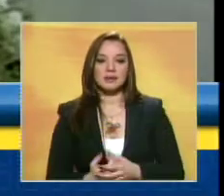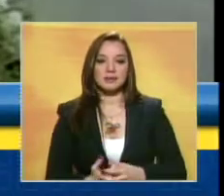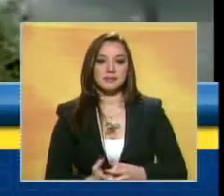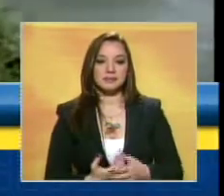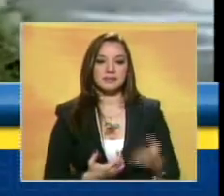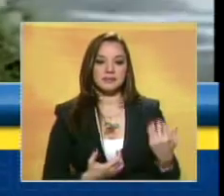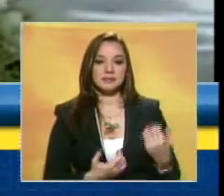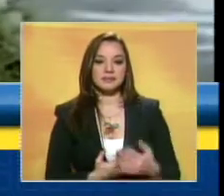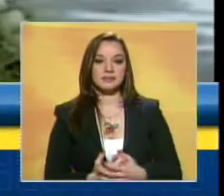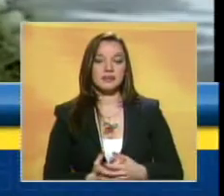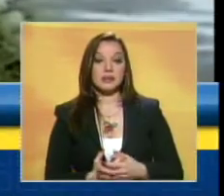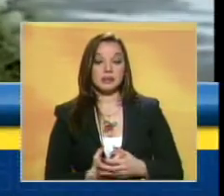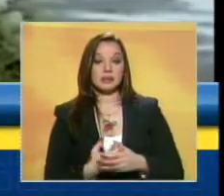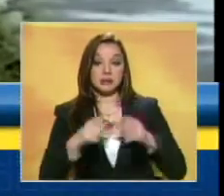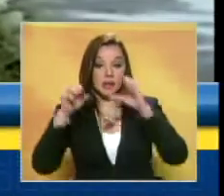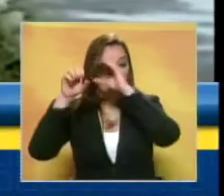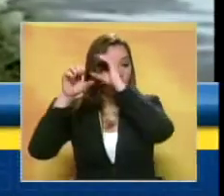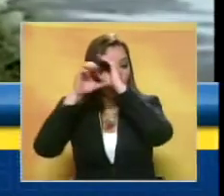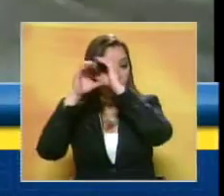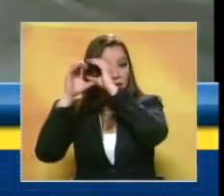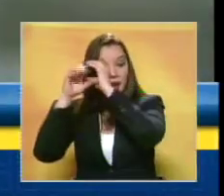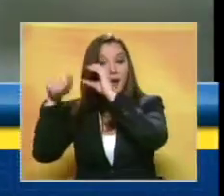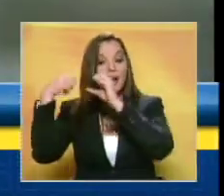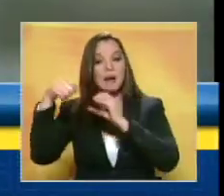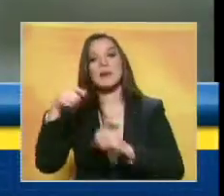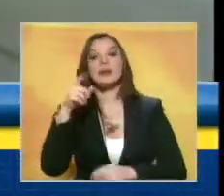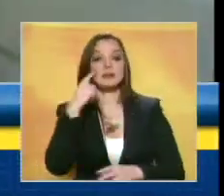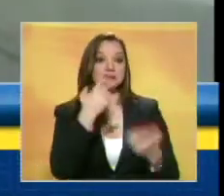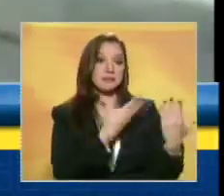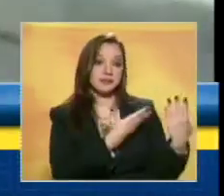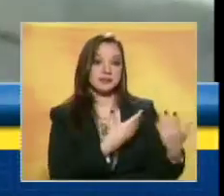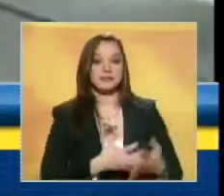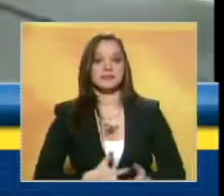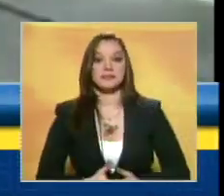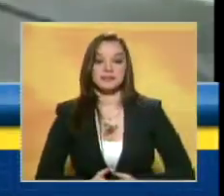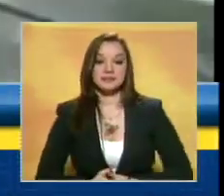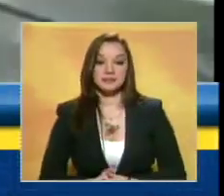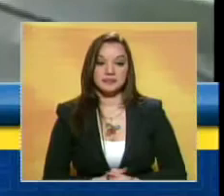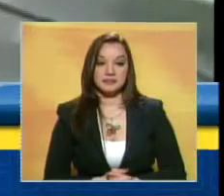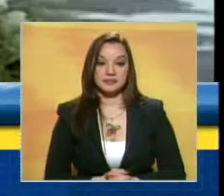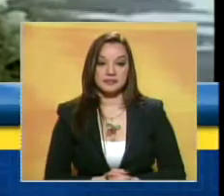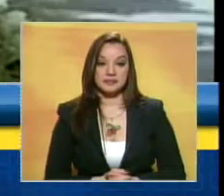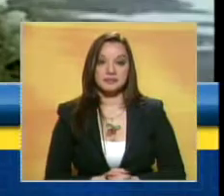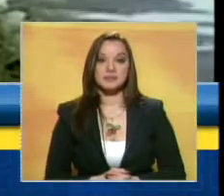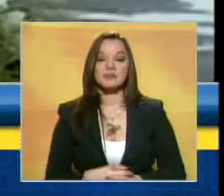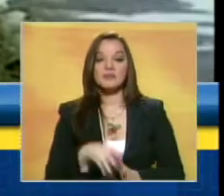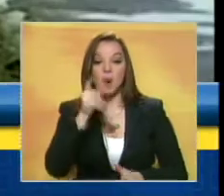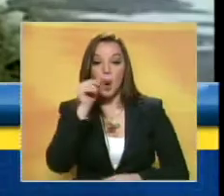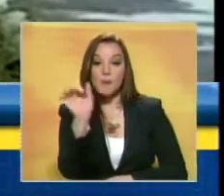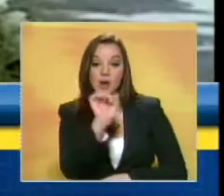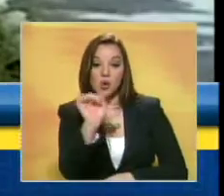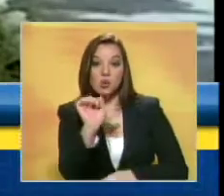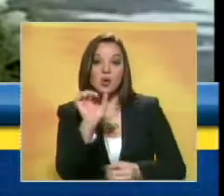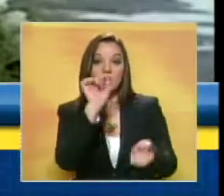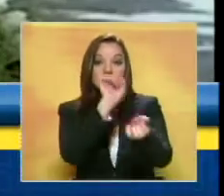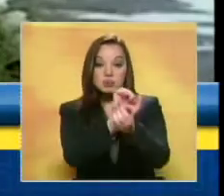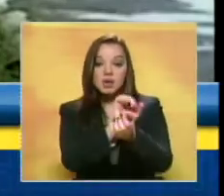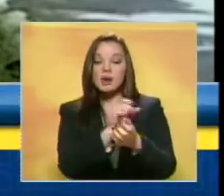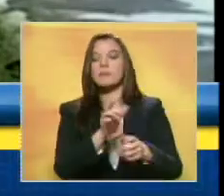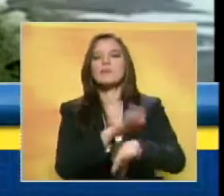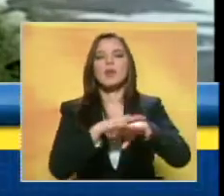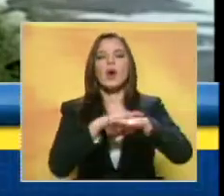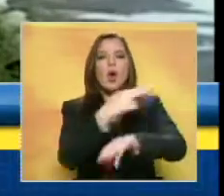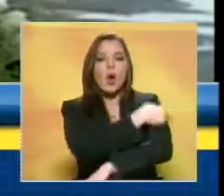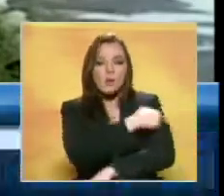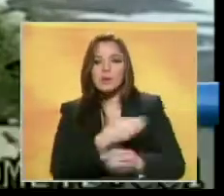en Inglaterra y fue captado por las cámaras de seguridad. Vean allí El conductor fue hospitalizado con heridas en la cabeza y se